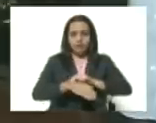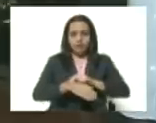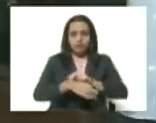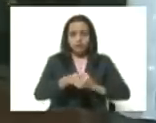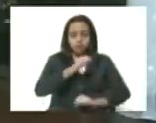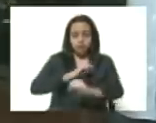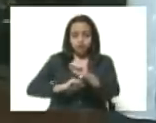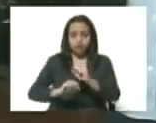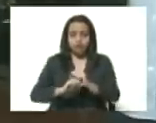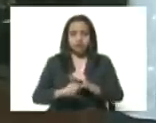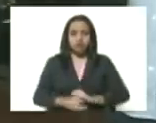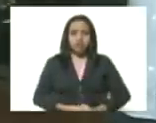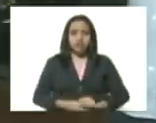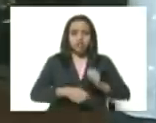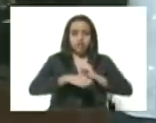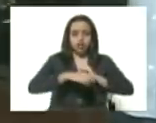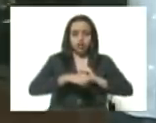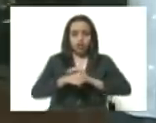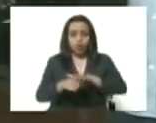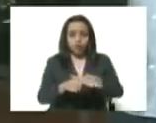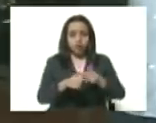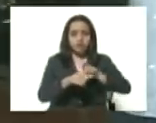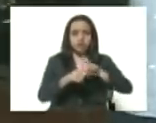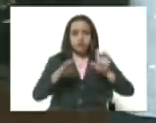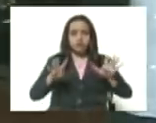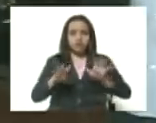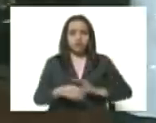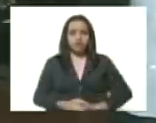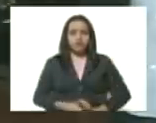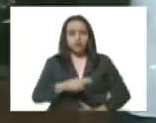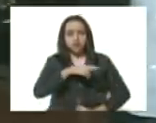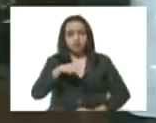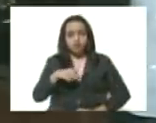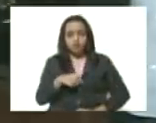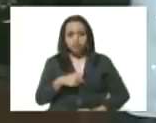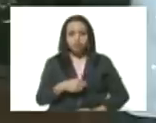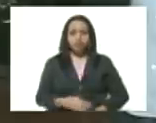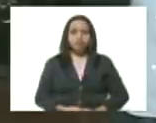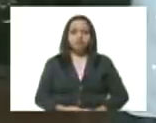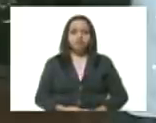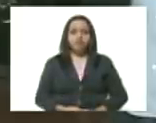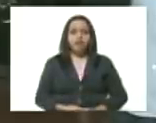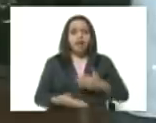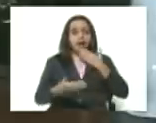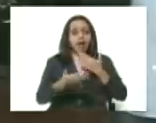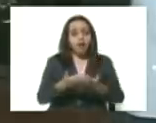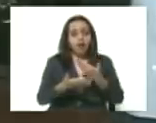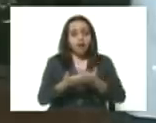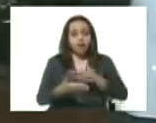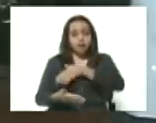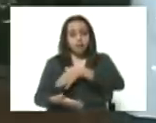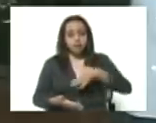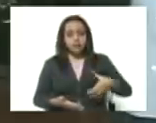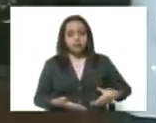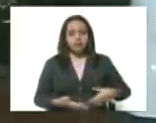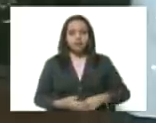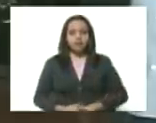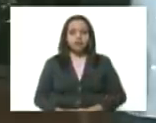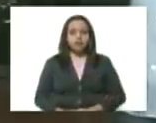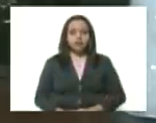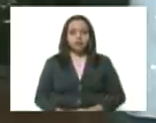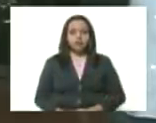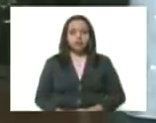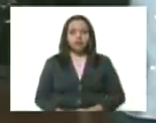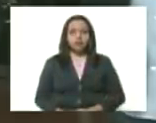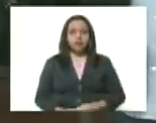COVID-19 de la República de Turquía. Estamos muy agradecidos con el presidente Recep Tayyip Erdogan,